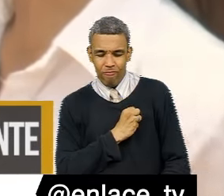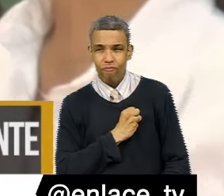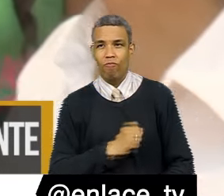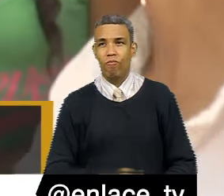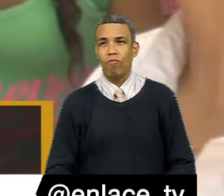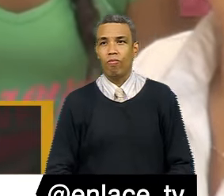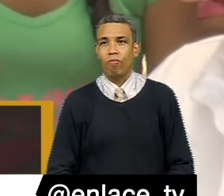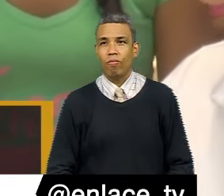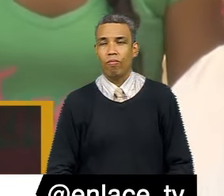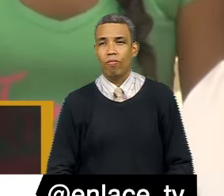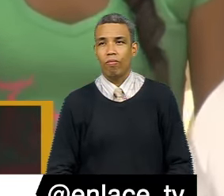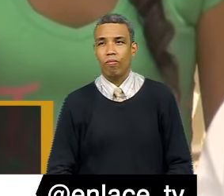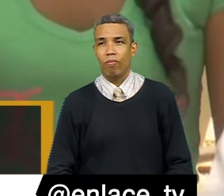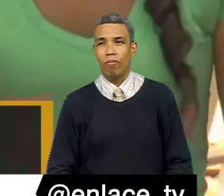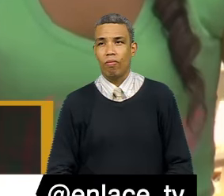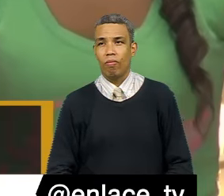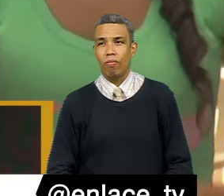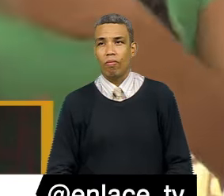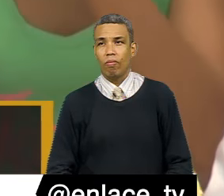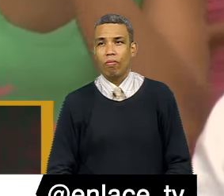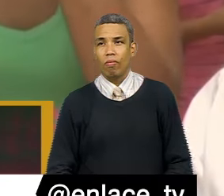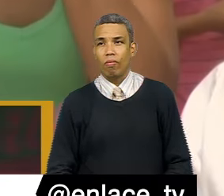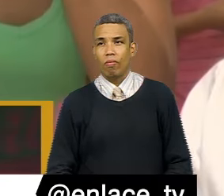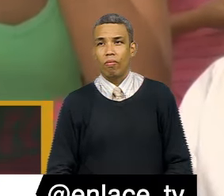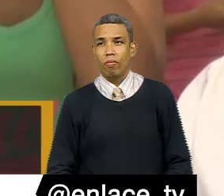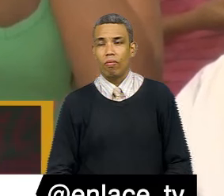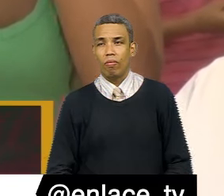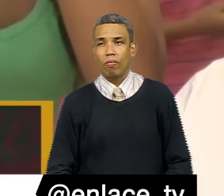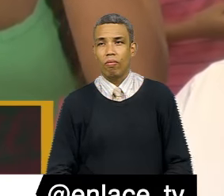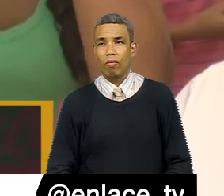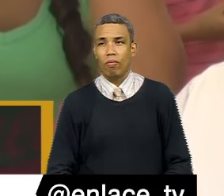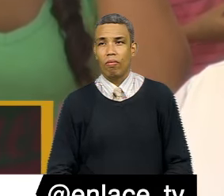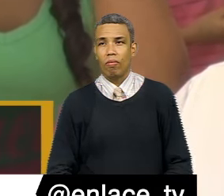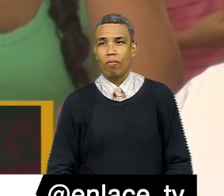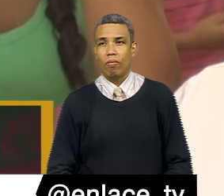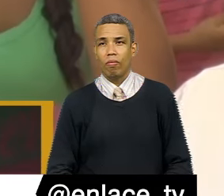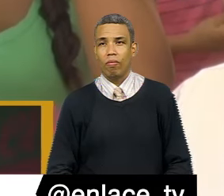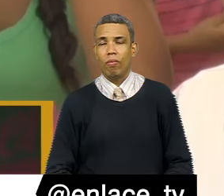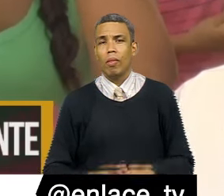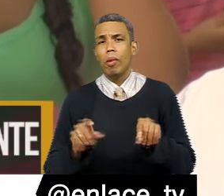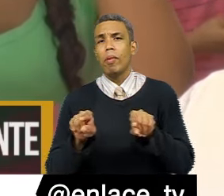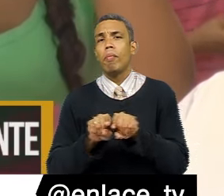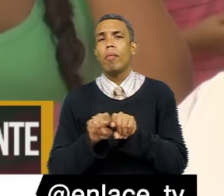ser, tenemos un hermano que pues desgraciadamente